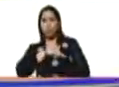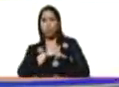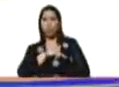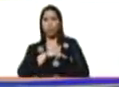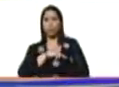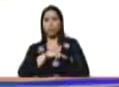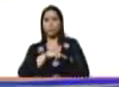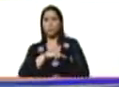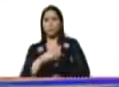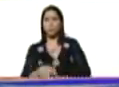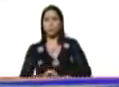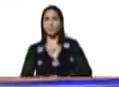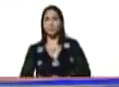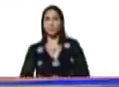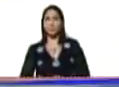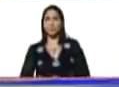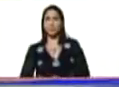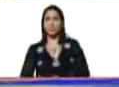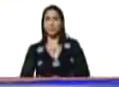íbamos a